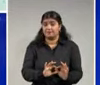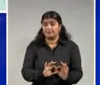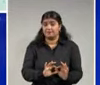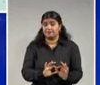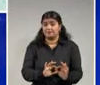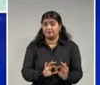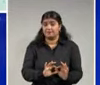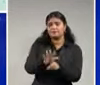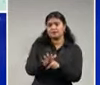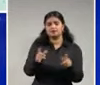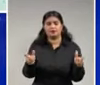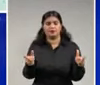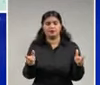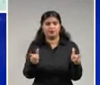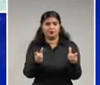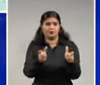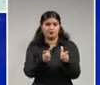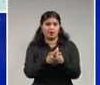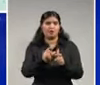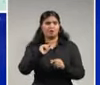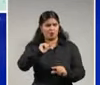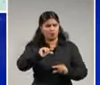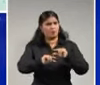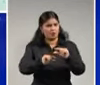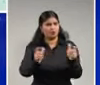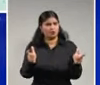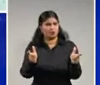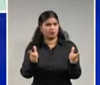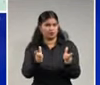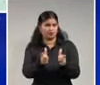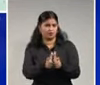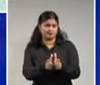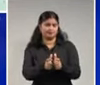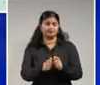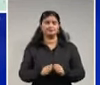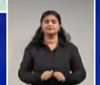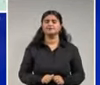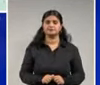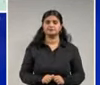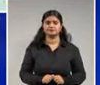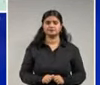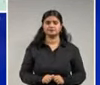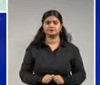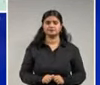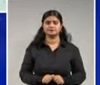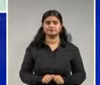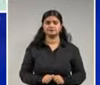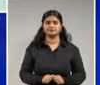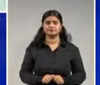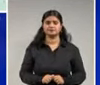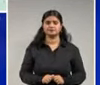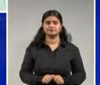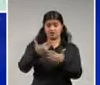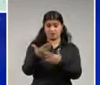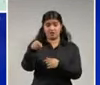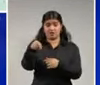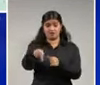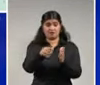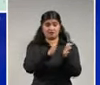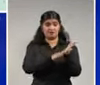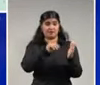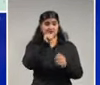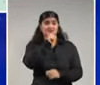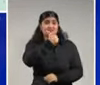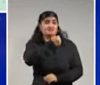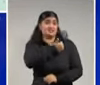noviembre con respecto a octubre. Ahora, en los primeros 18 días de diciembre se acumulan